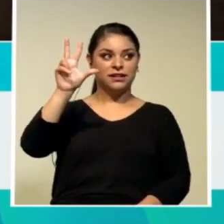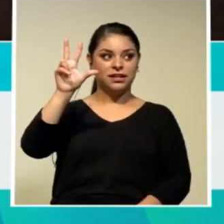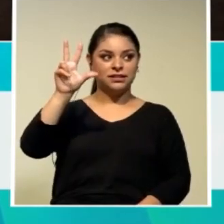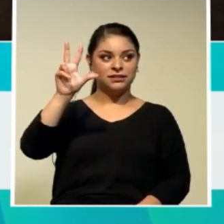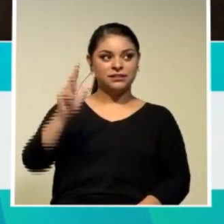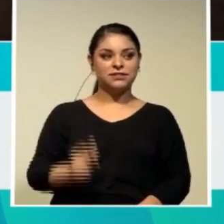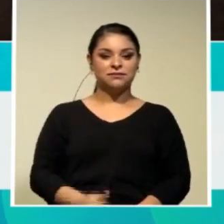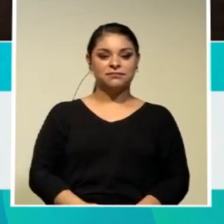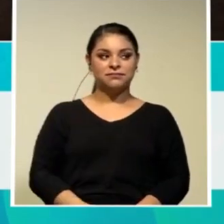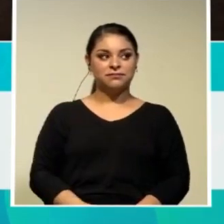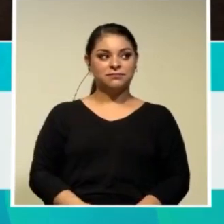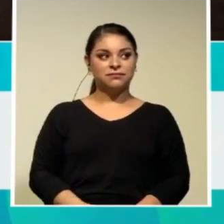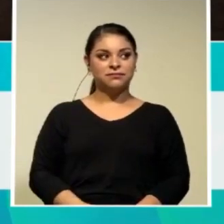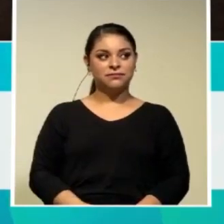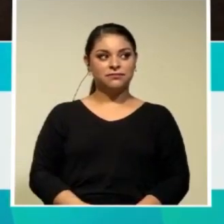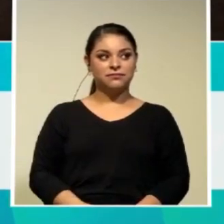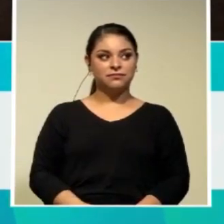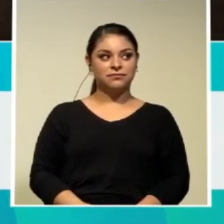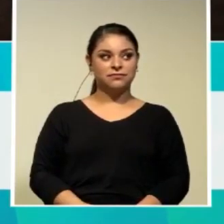Una, dos, tres.